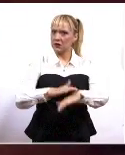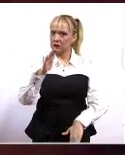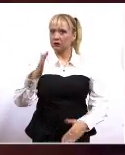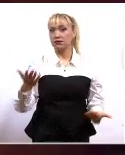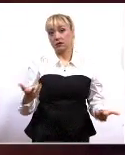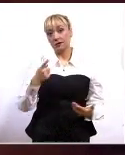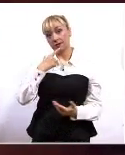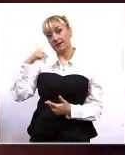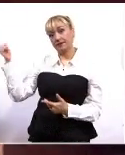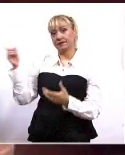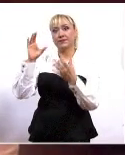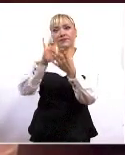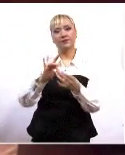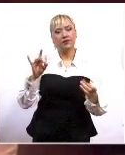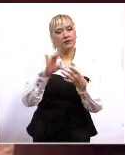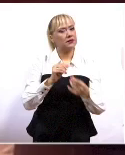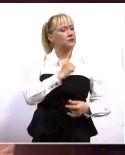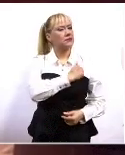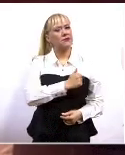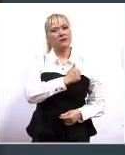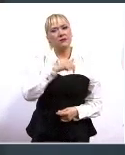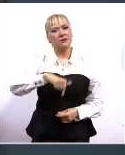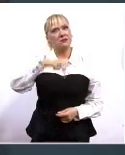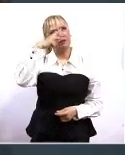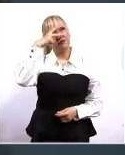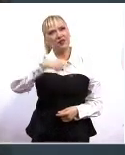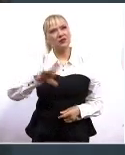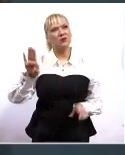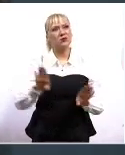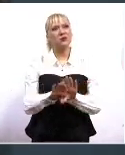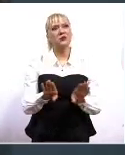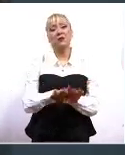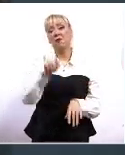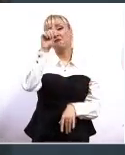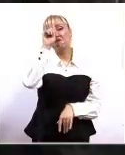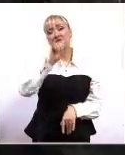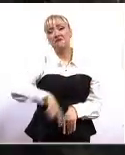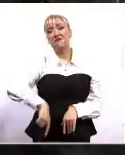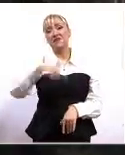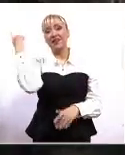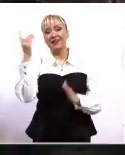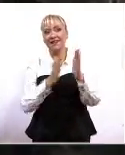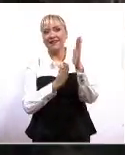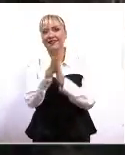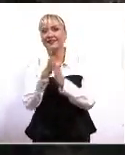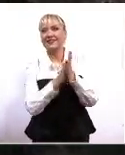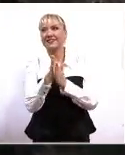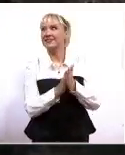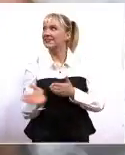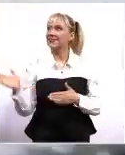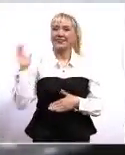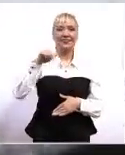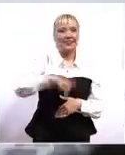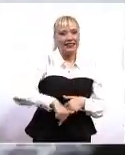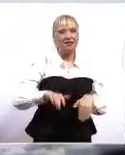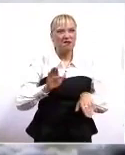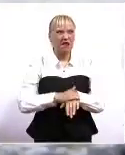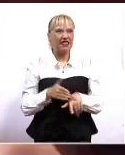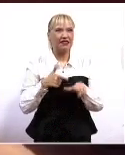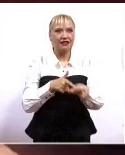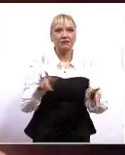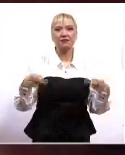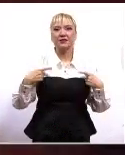de la Judicatura Federal, lamentó que México se haya convertido en un país con condiciones idóneas para que prolifere la trata de